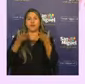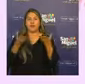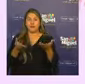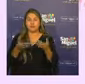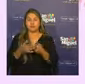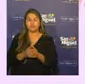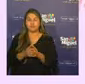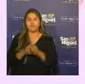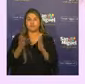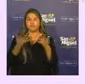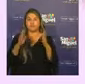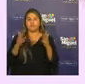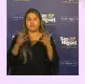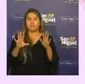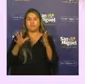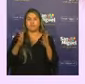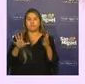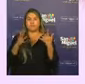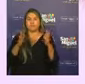estar ahí.